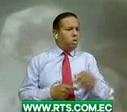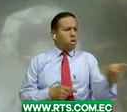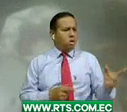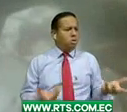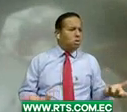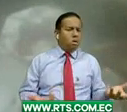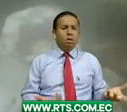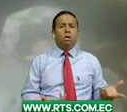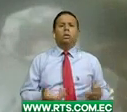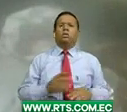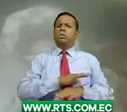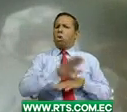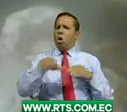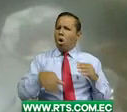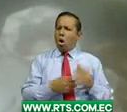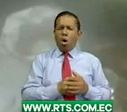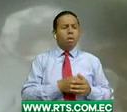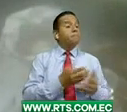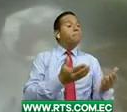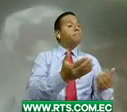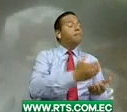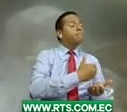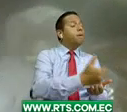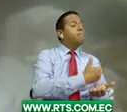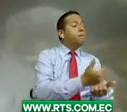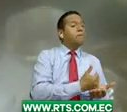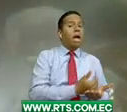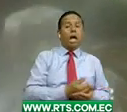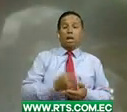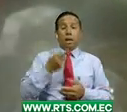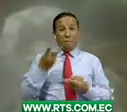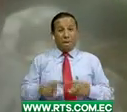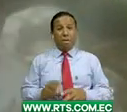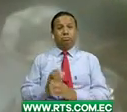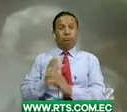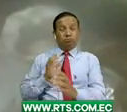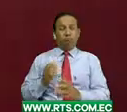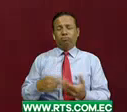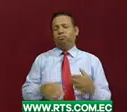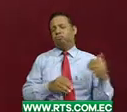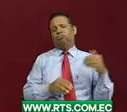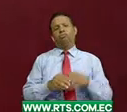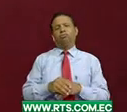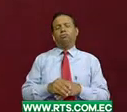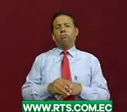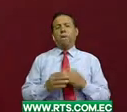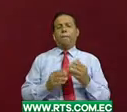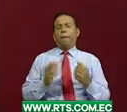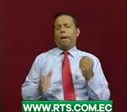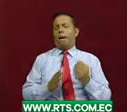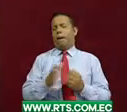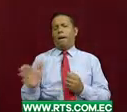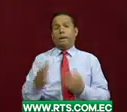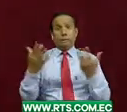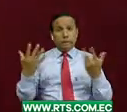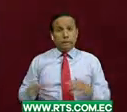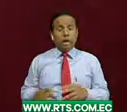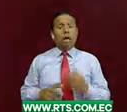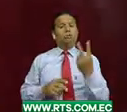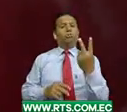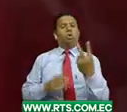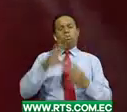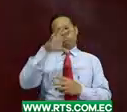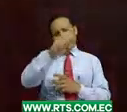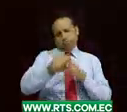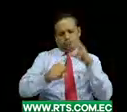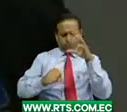un vehículo amarillo tipo taxi utilizado para los robos. Cayeron los dos primeros y de ahí fue cuestión de tiempo para llegar a un domicilio en el sector